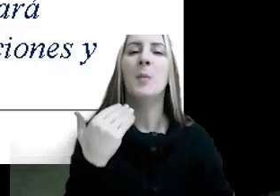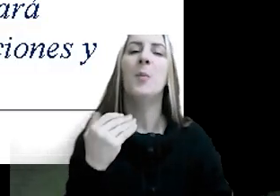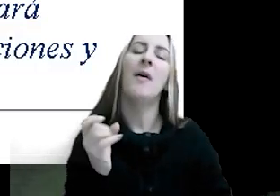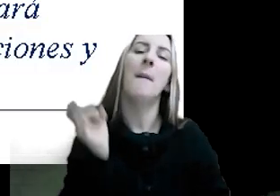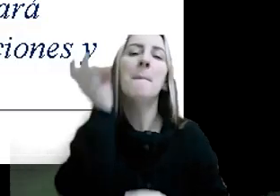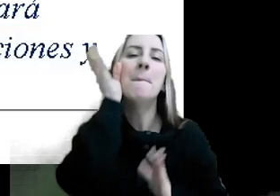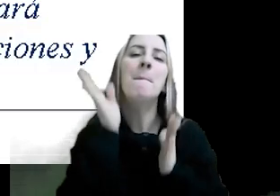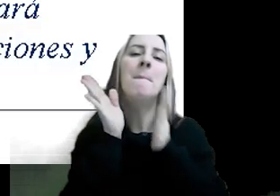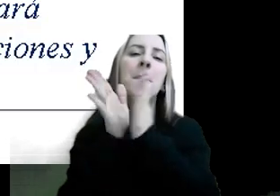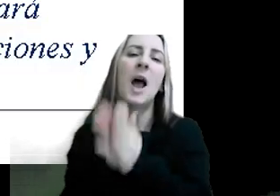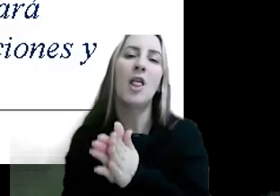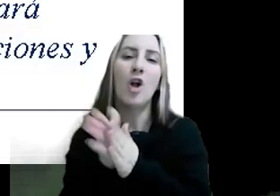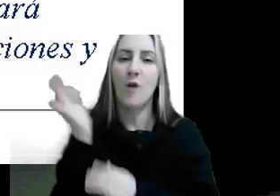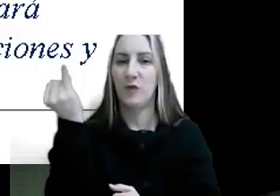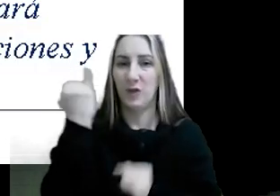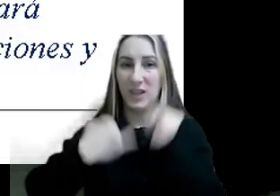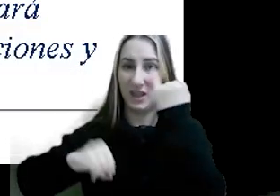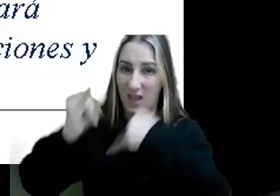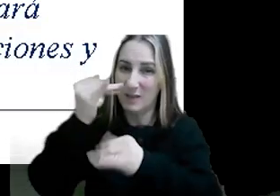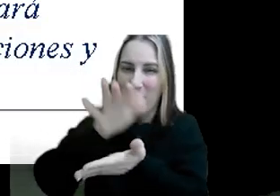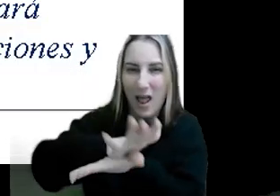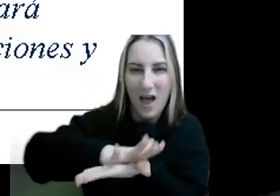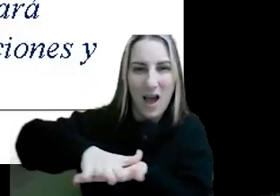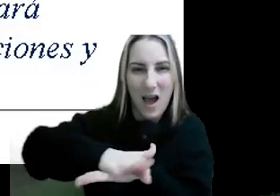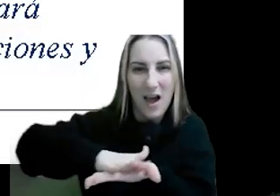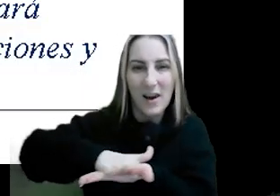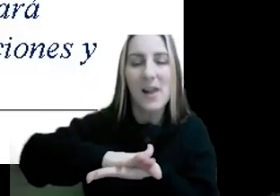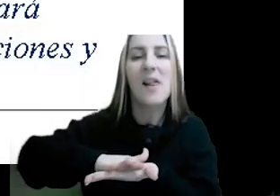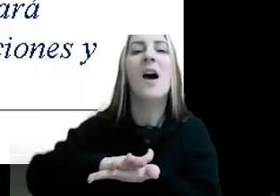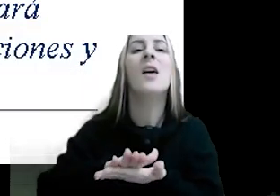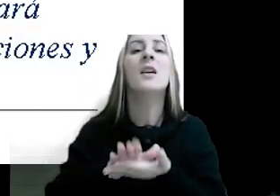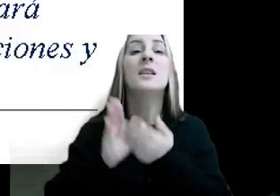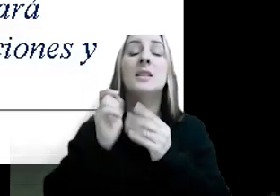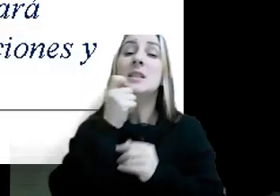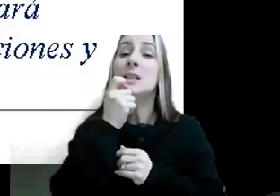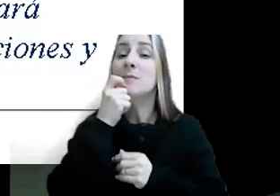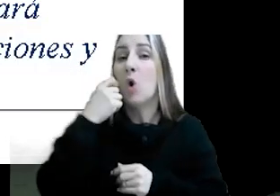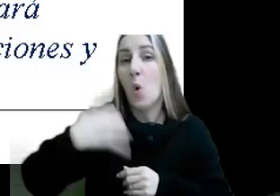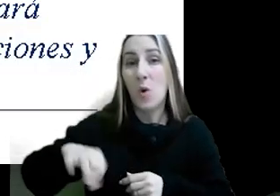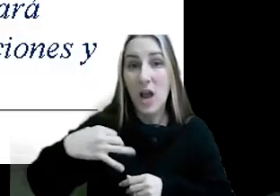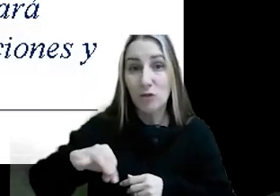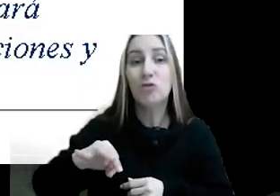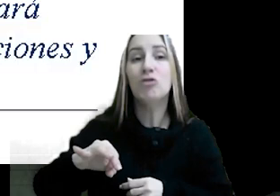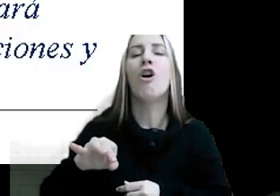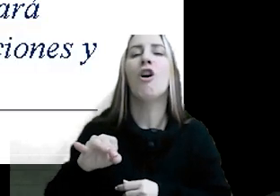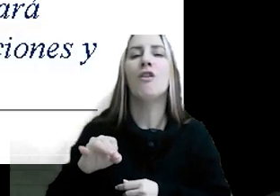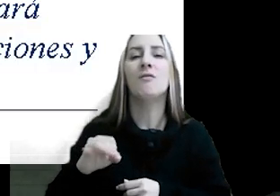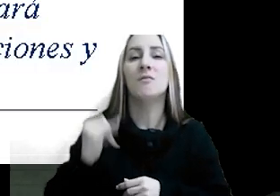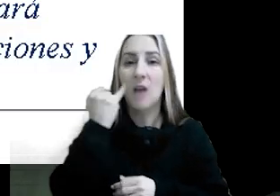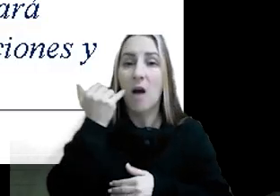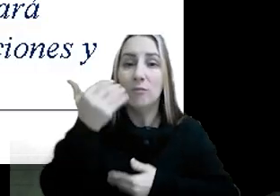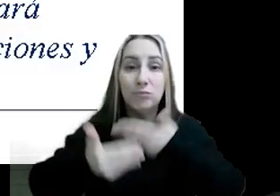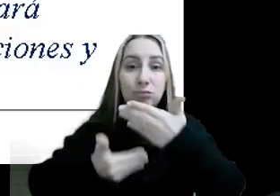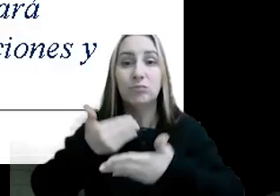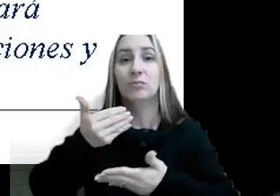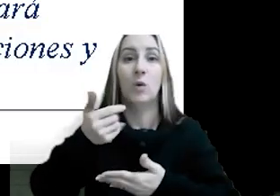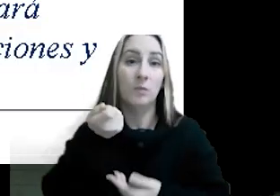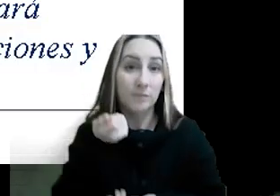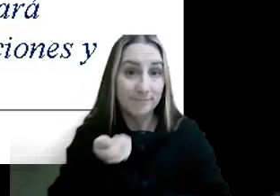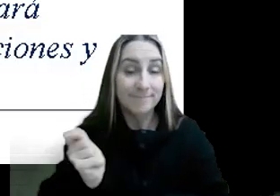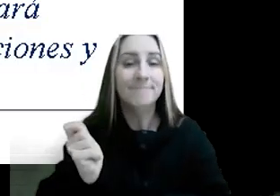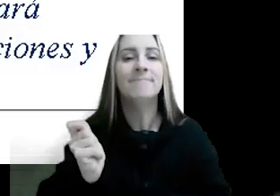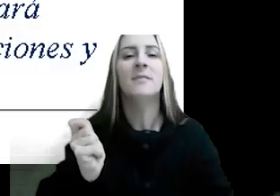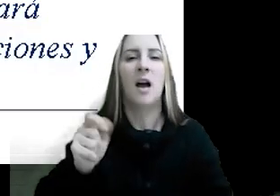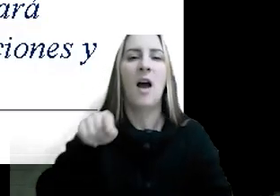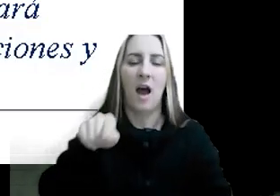de intereses resarcitorios y en el caso de que estas obligaciones estén en ejecución fiscal, también